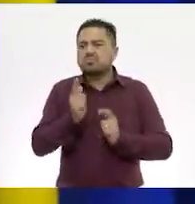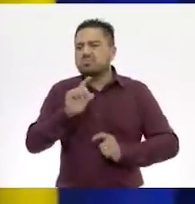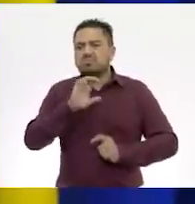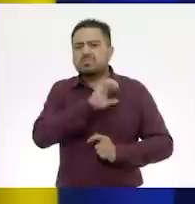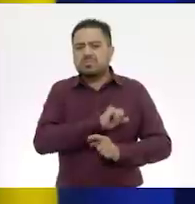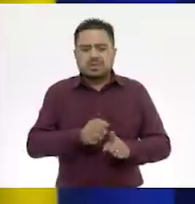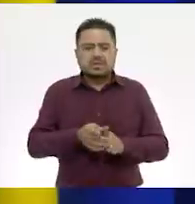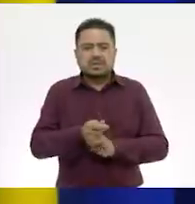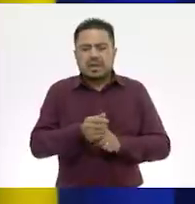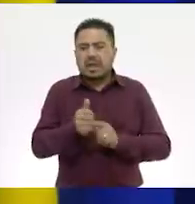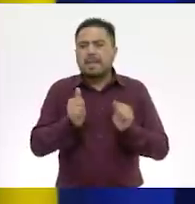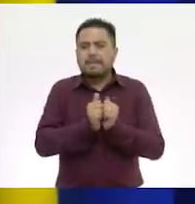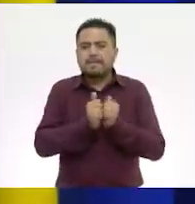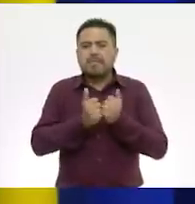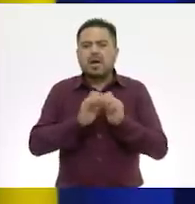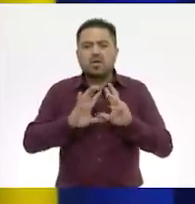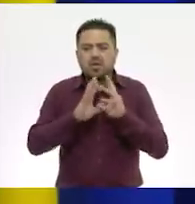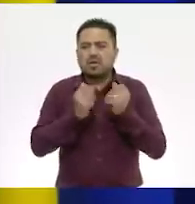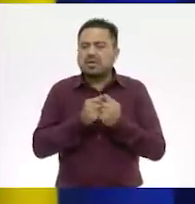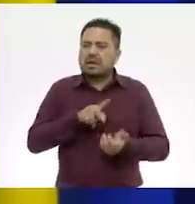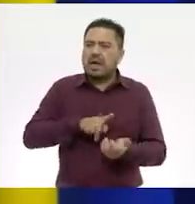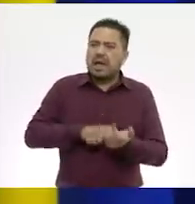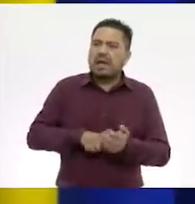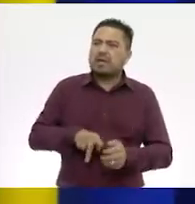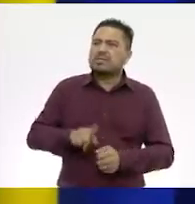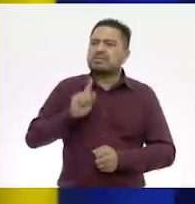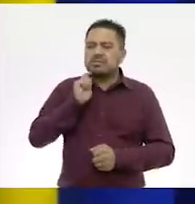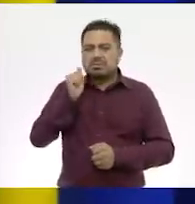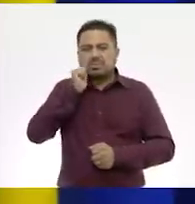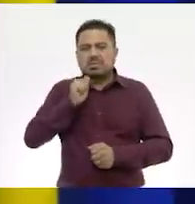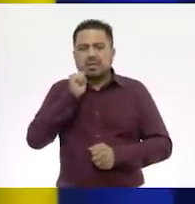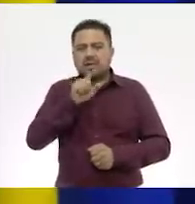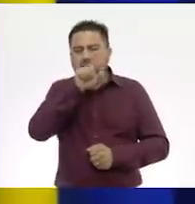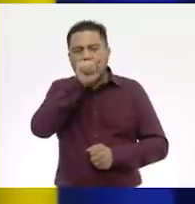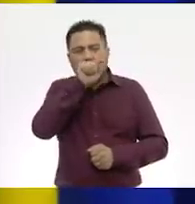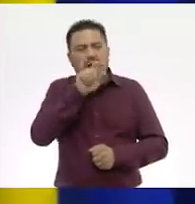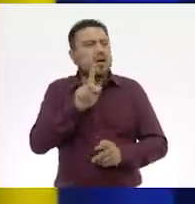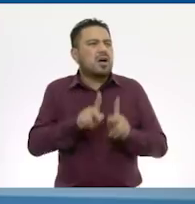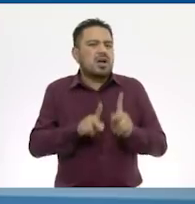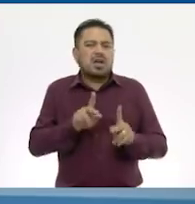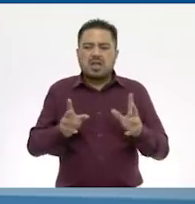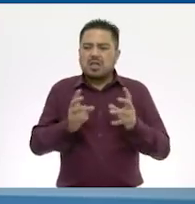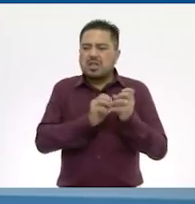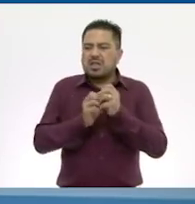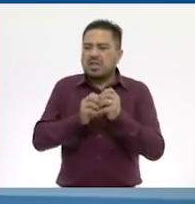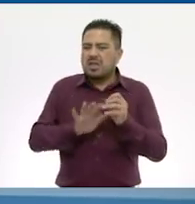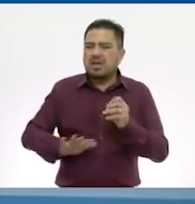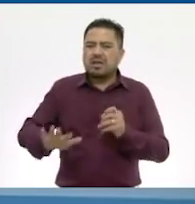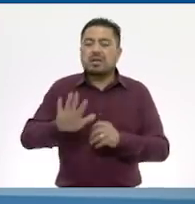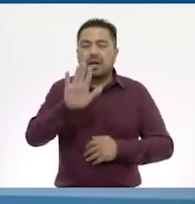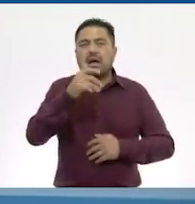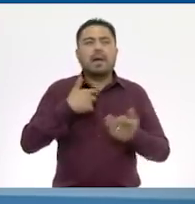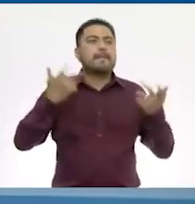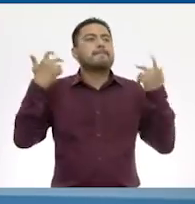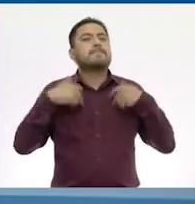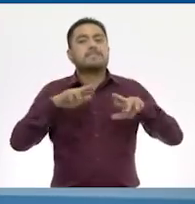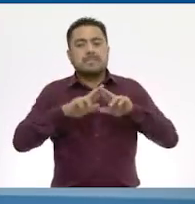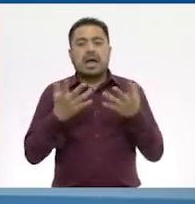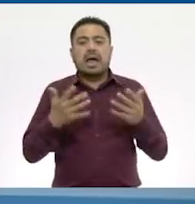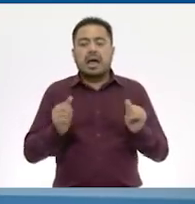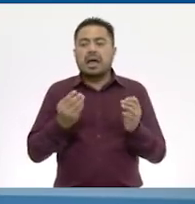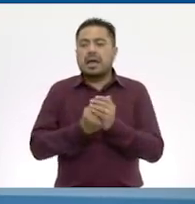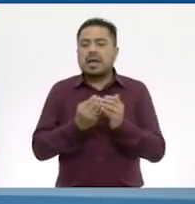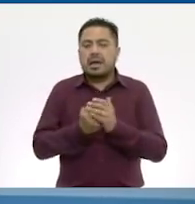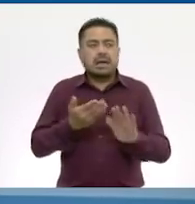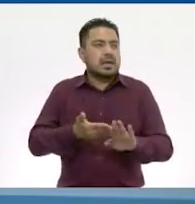las semillas y el pan y todo el tiempo pareciera que están platicando por el sonido que hacen. Yo había visto con mi maestra que